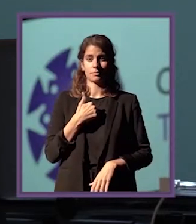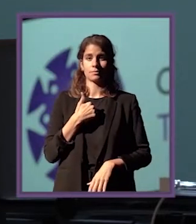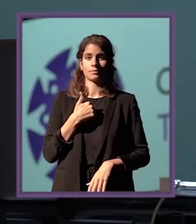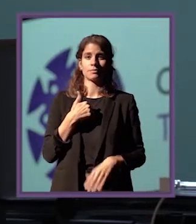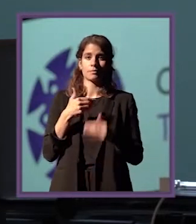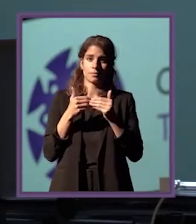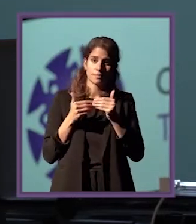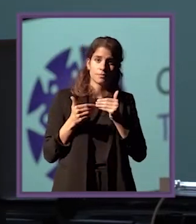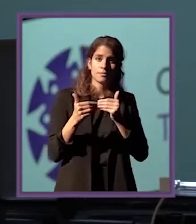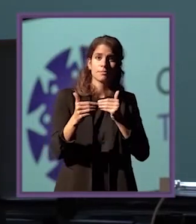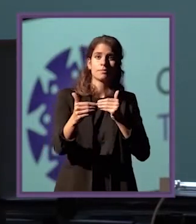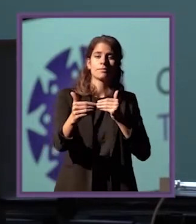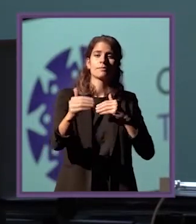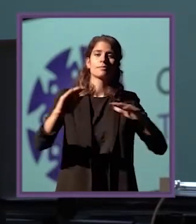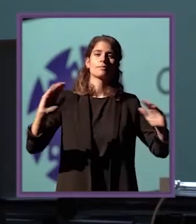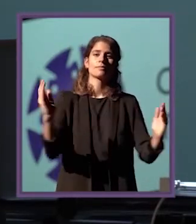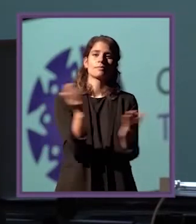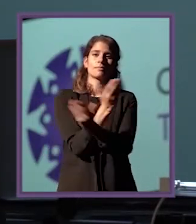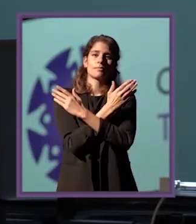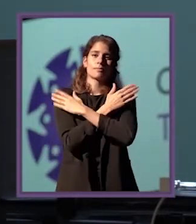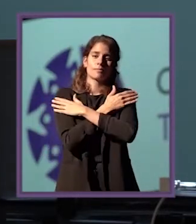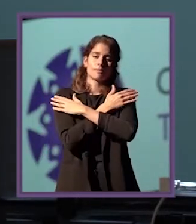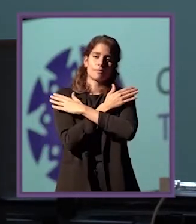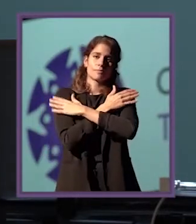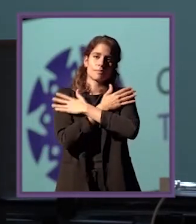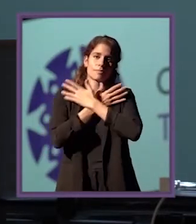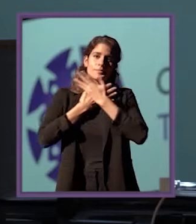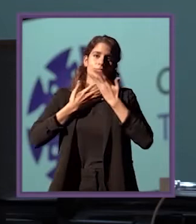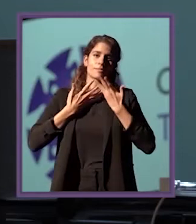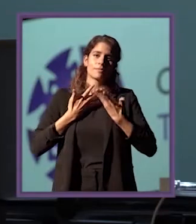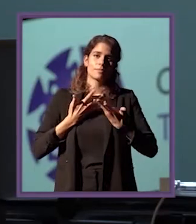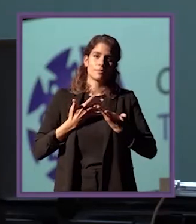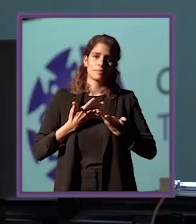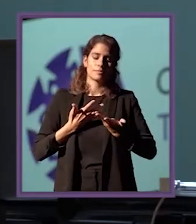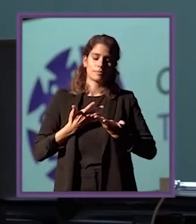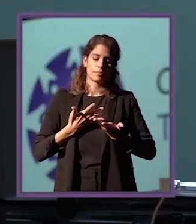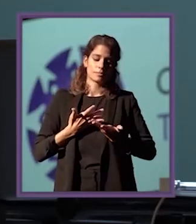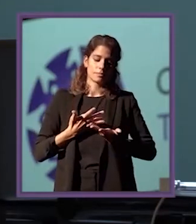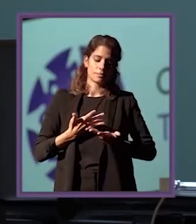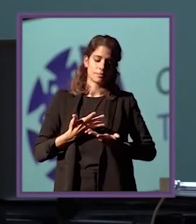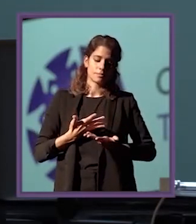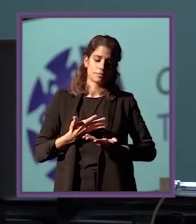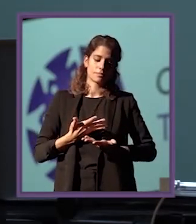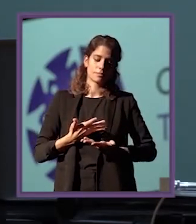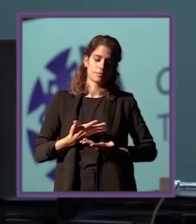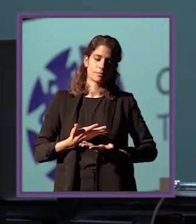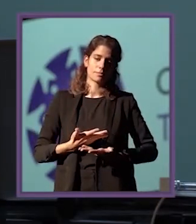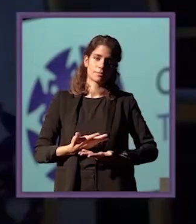y yo seré el abrazo que te alivia.